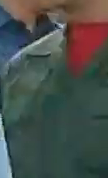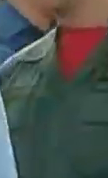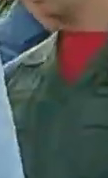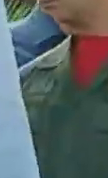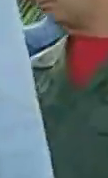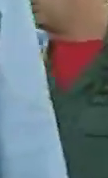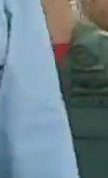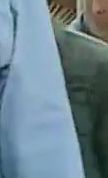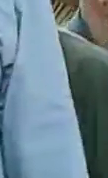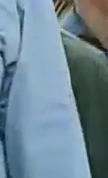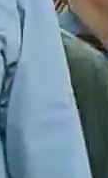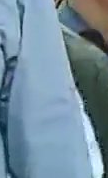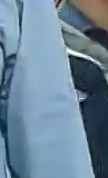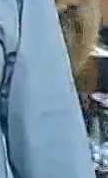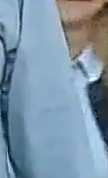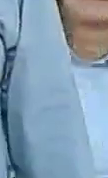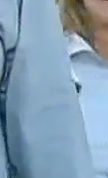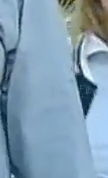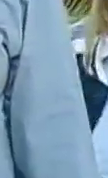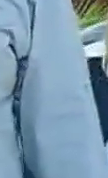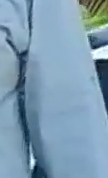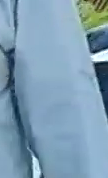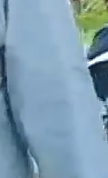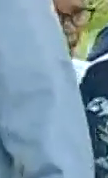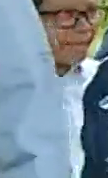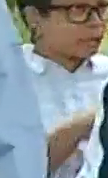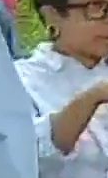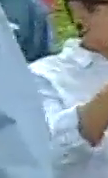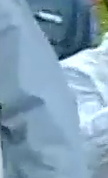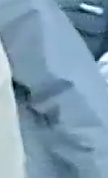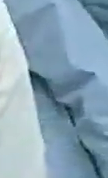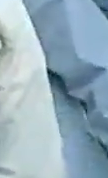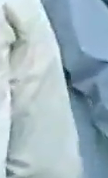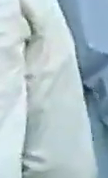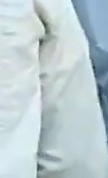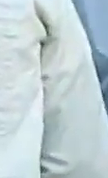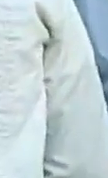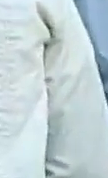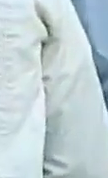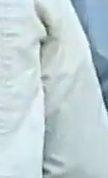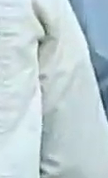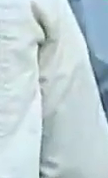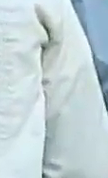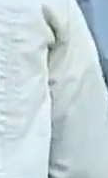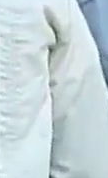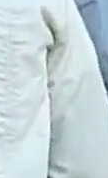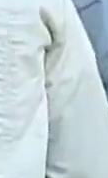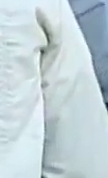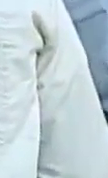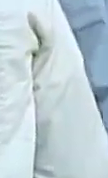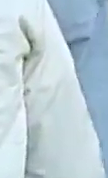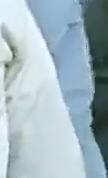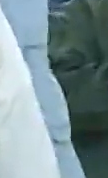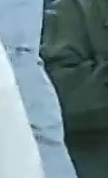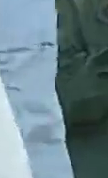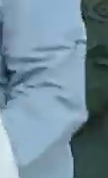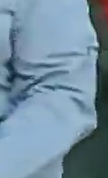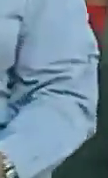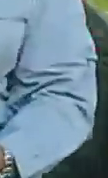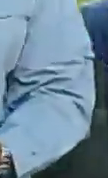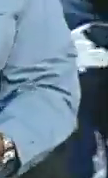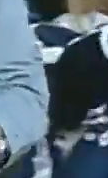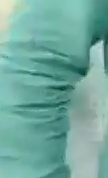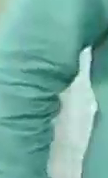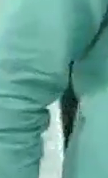la responsabilidad de colocar el cuadernillo donde será plasmada las rúbricas de todos los asistentes el día de hoy acá en la